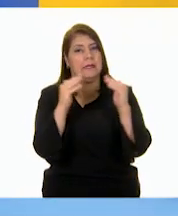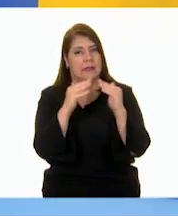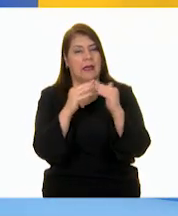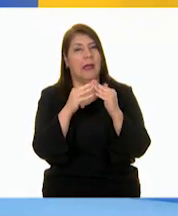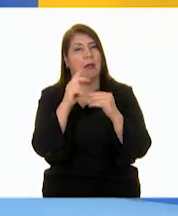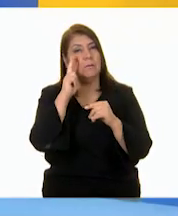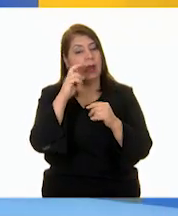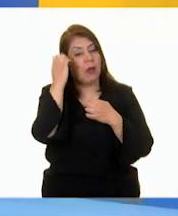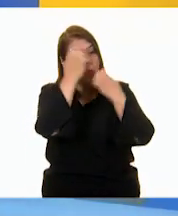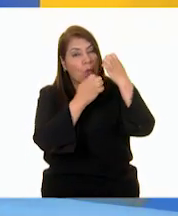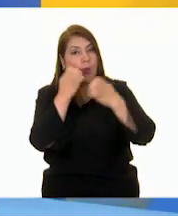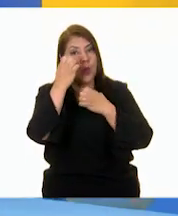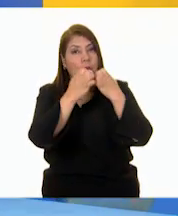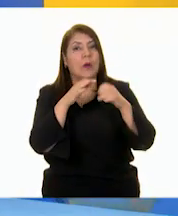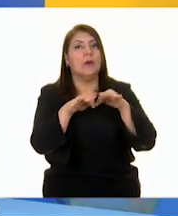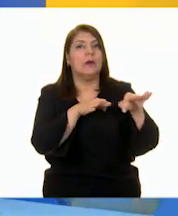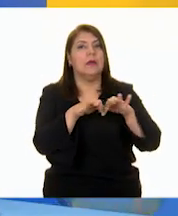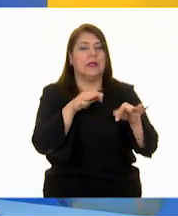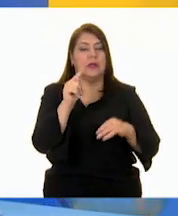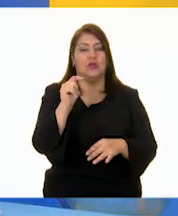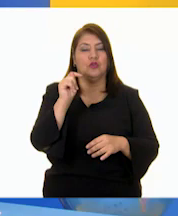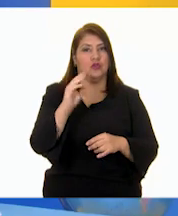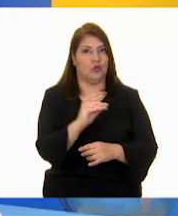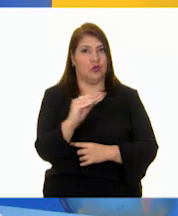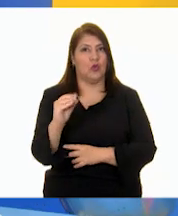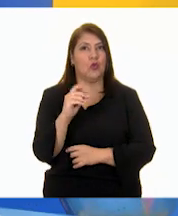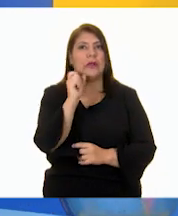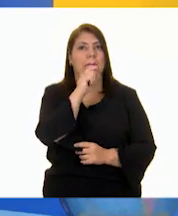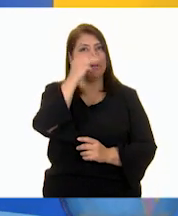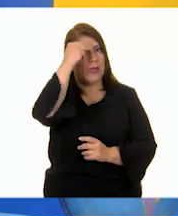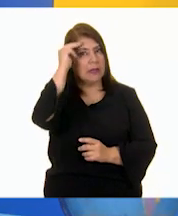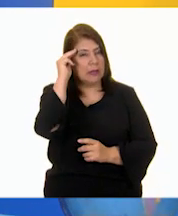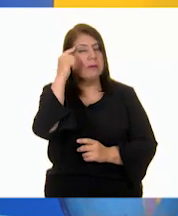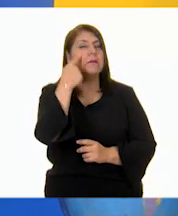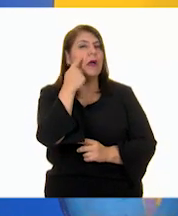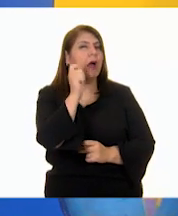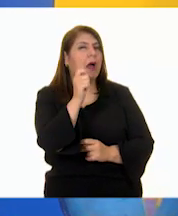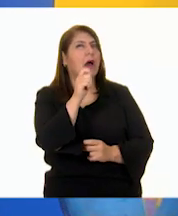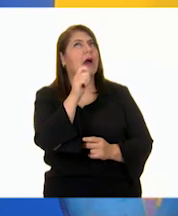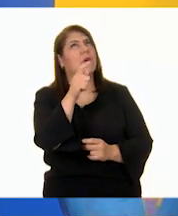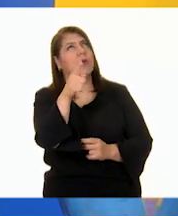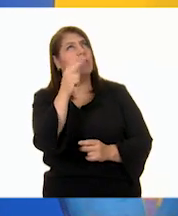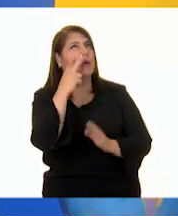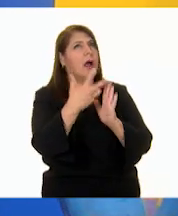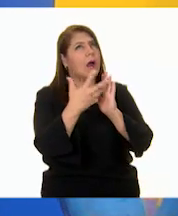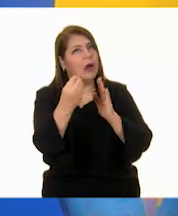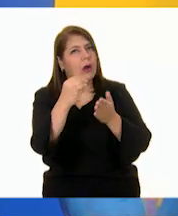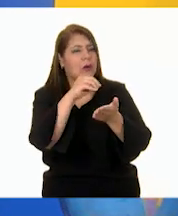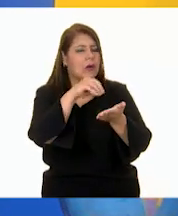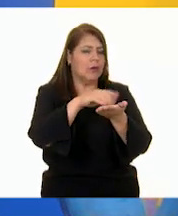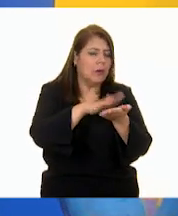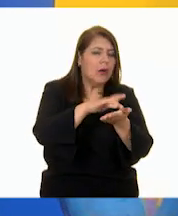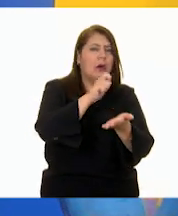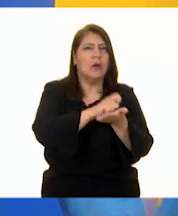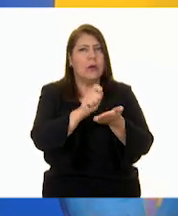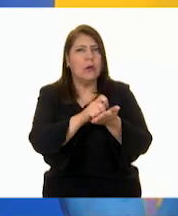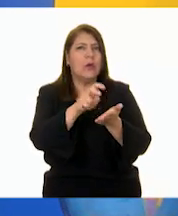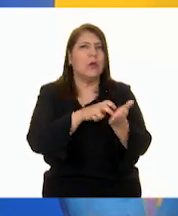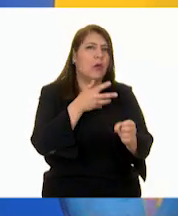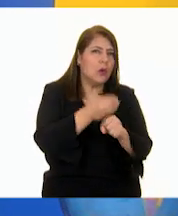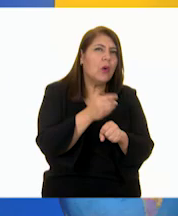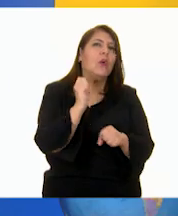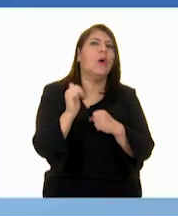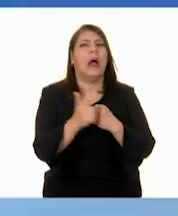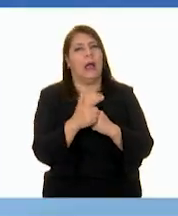trabajo de Tony y María y consideren si hay algo que puedan tomar en cuenta para corregir, enriquecer o verificar su cuestionario. ¿Bien